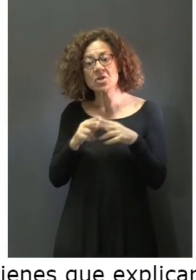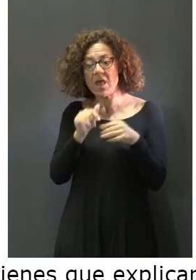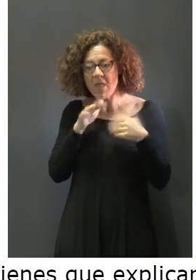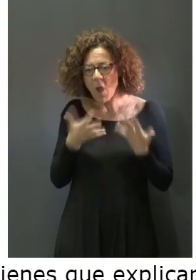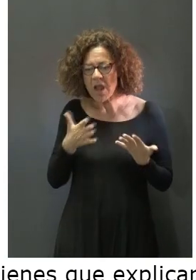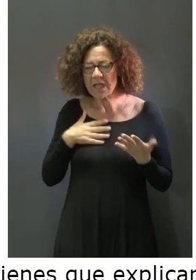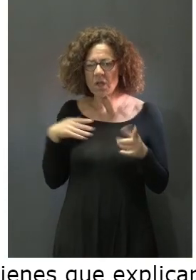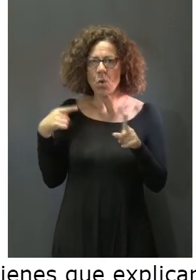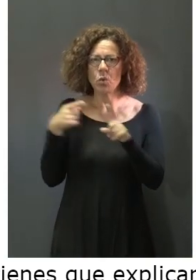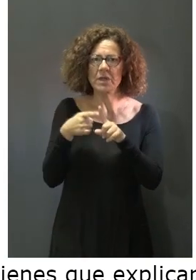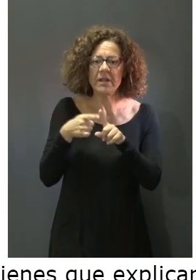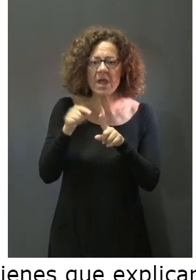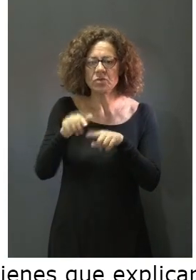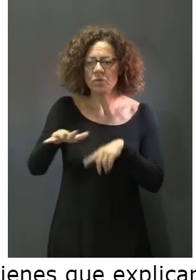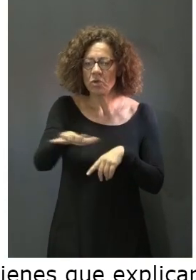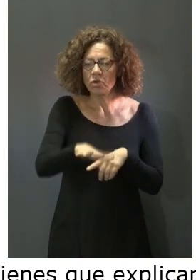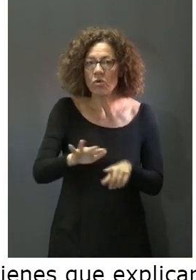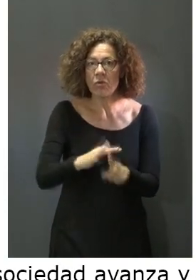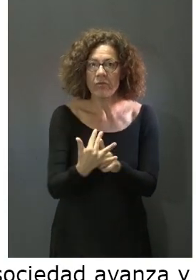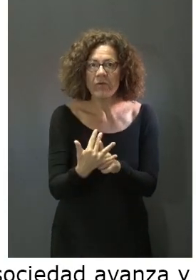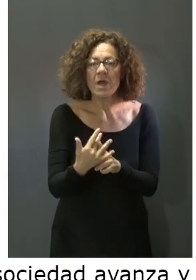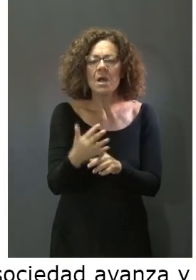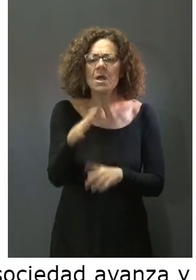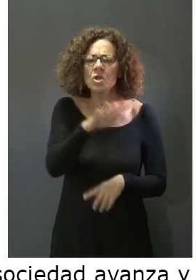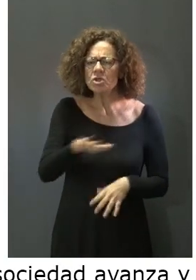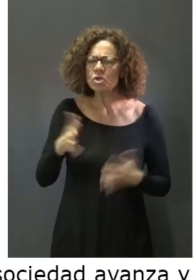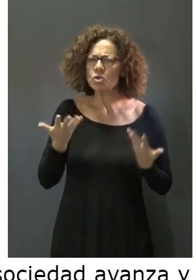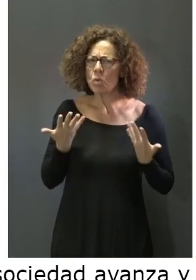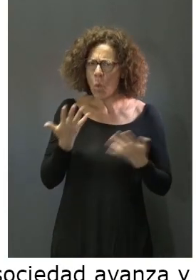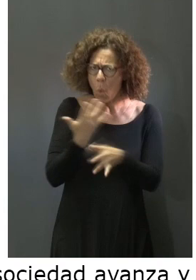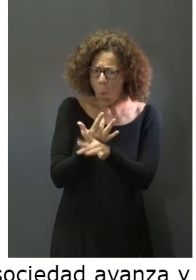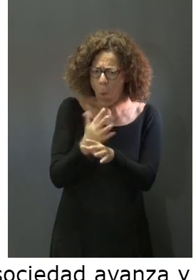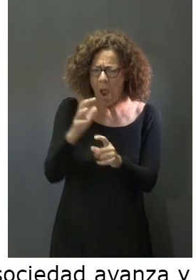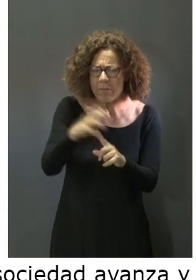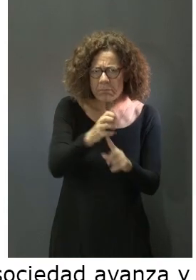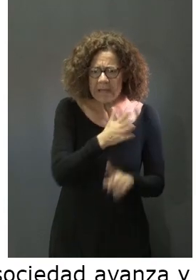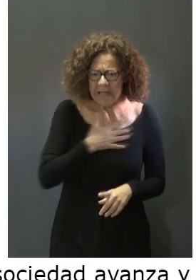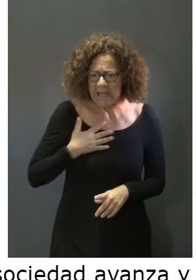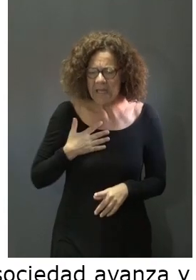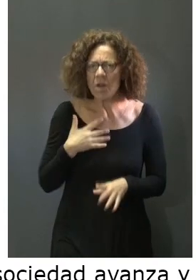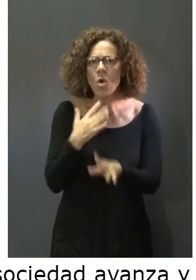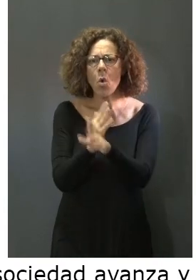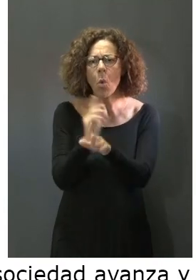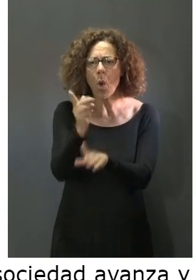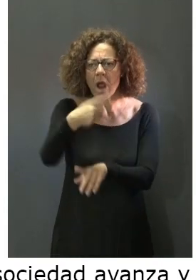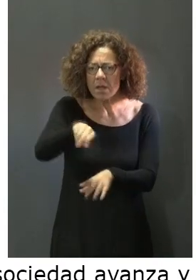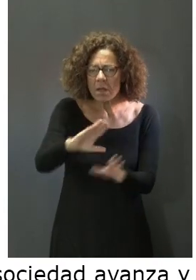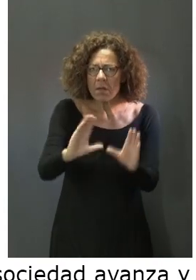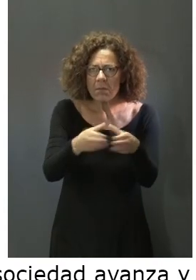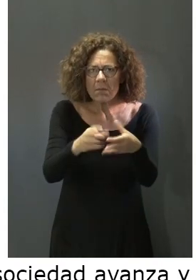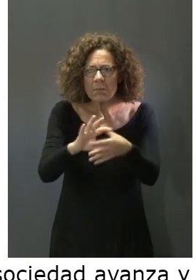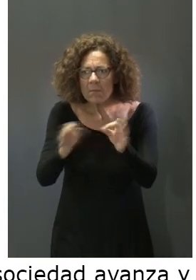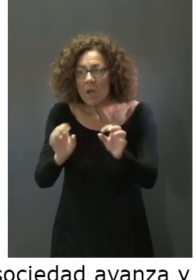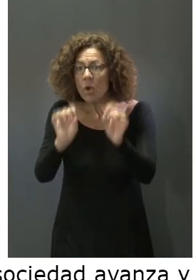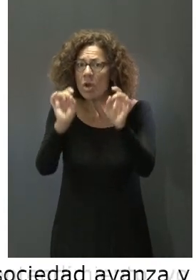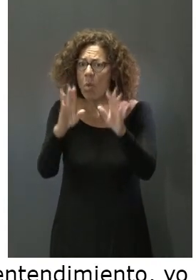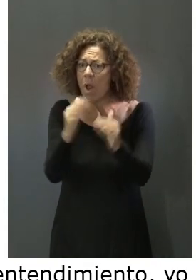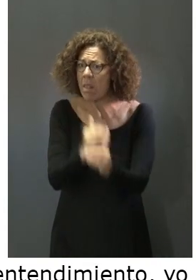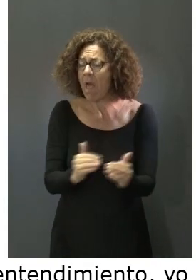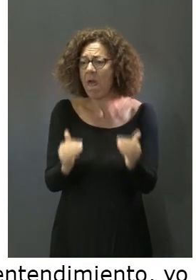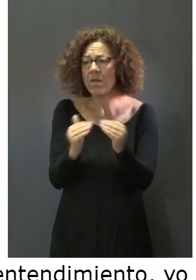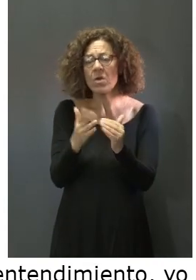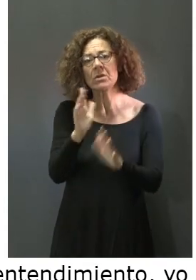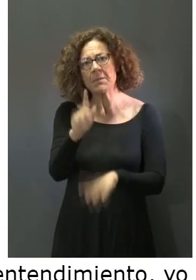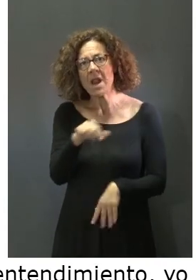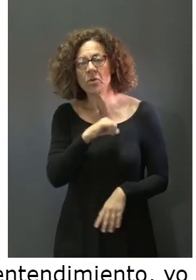hacer uso, sobre todo en la infancia, los niños quieren jugar en parques y quieren jugar con sus amigos y en igualdad de condiciones, por lo menos con la mayor autonomía. Los